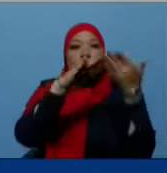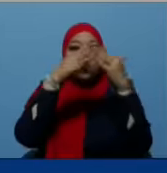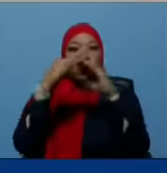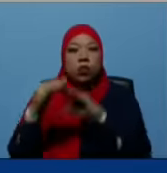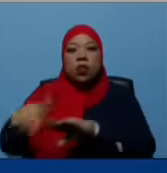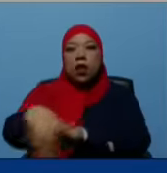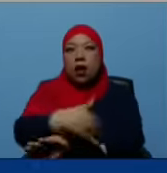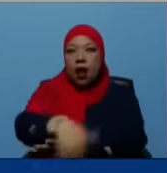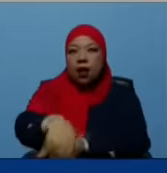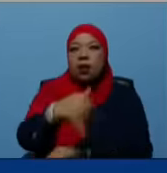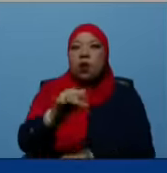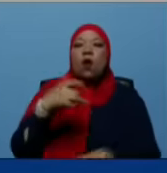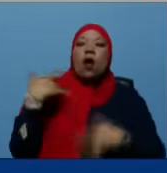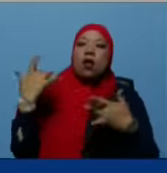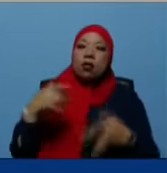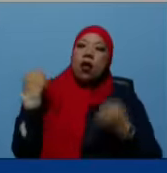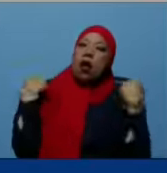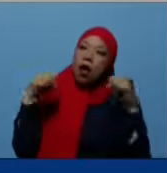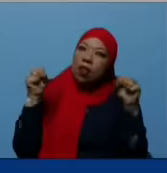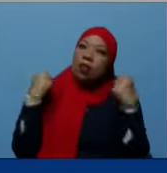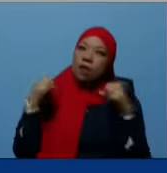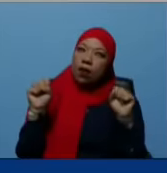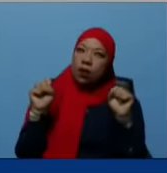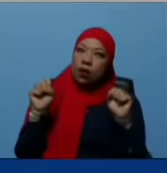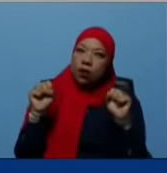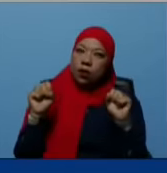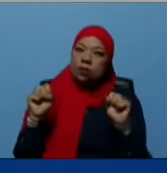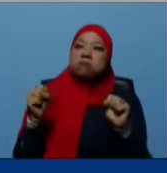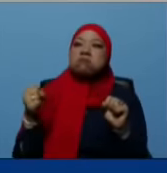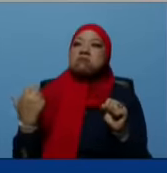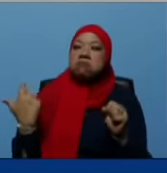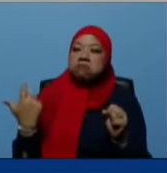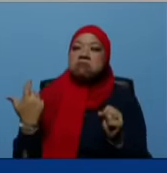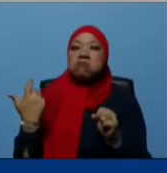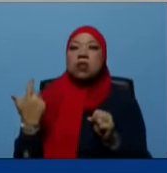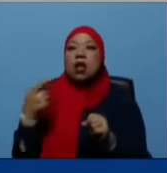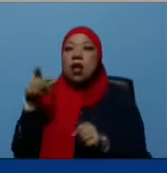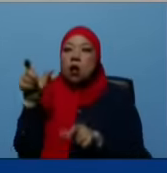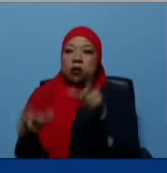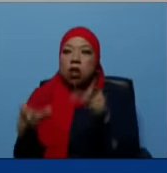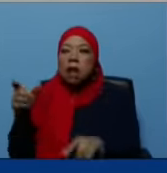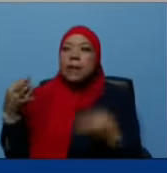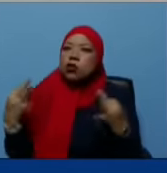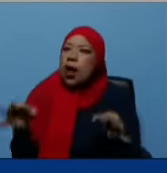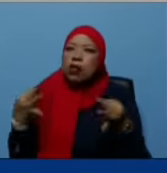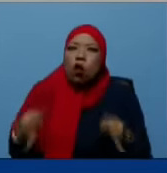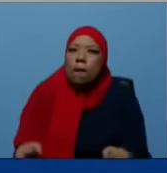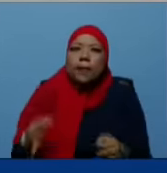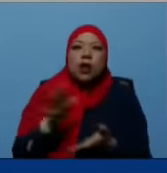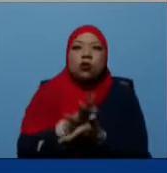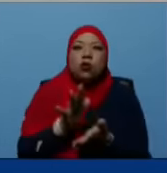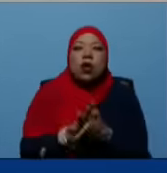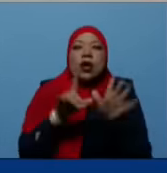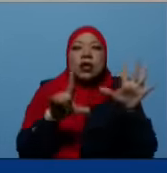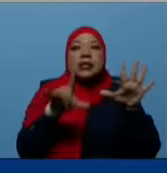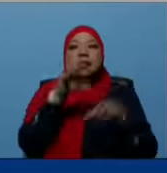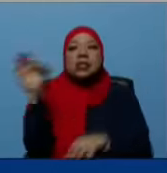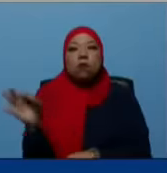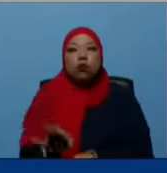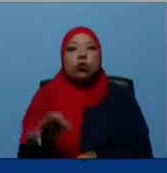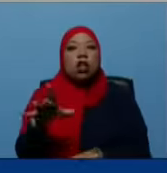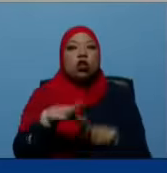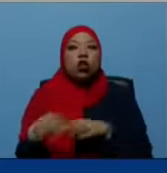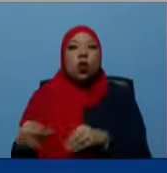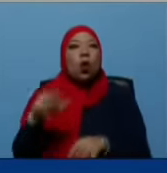calle activados. El comercio en un porcentaje casi del 60% en general